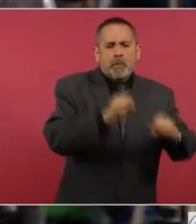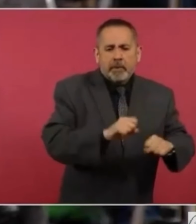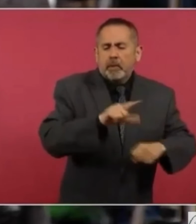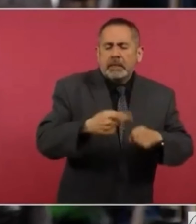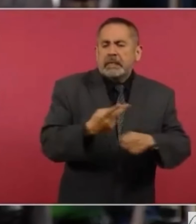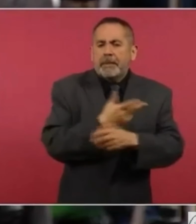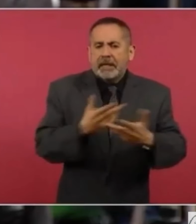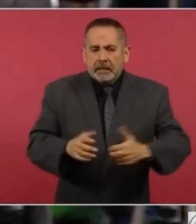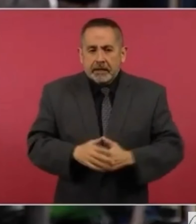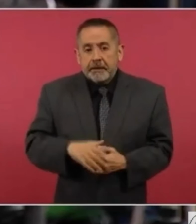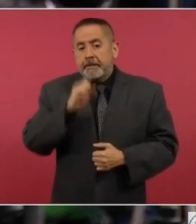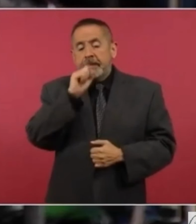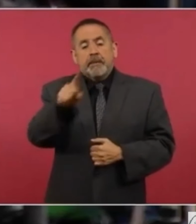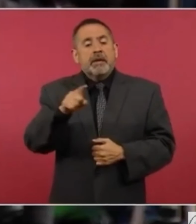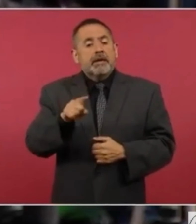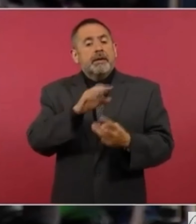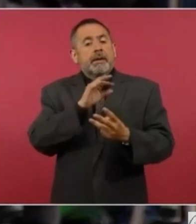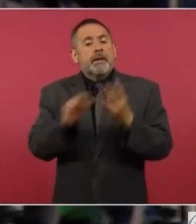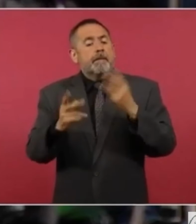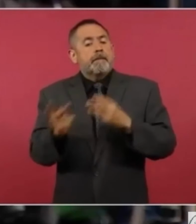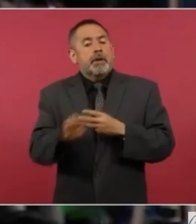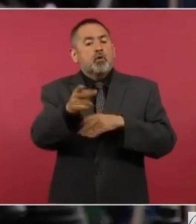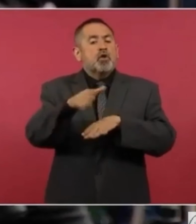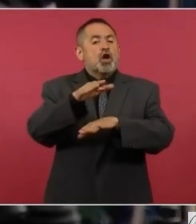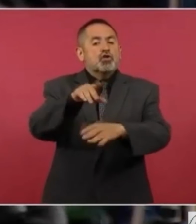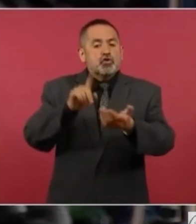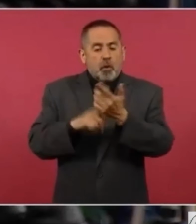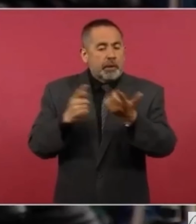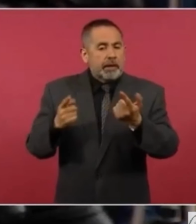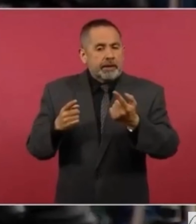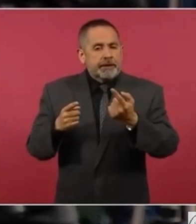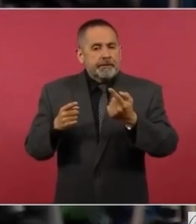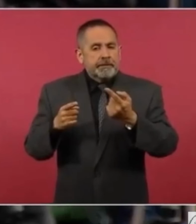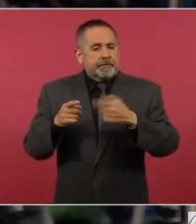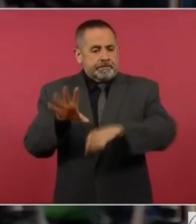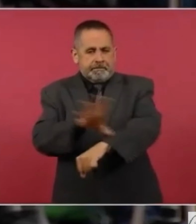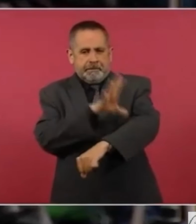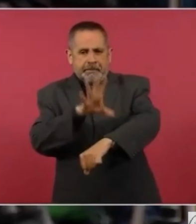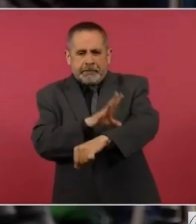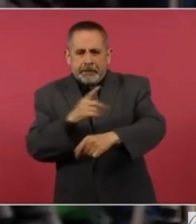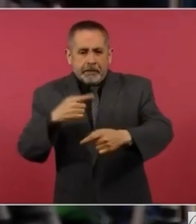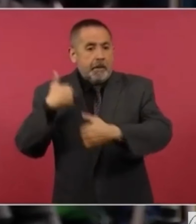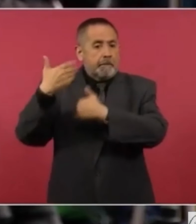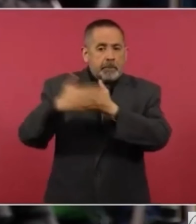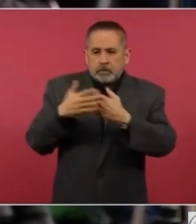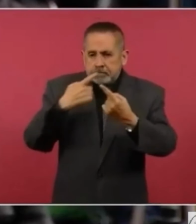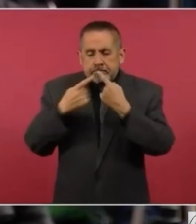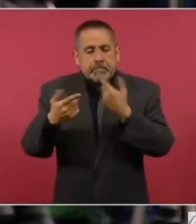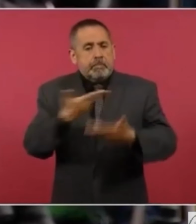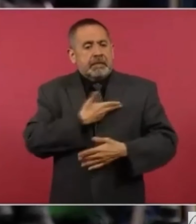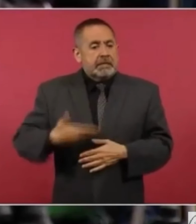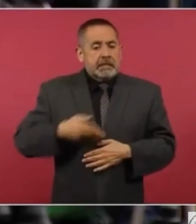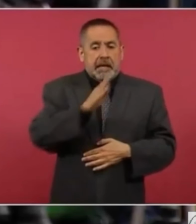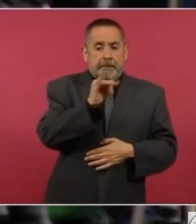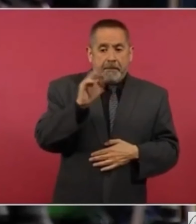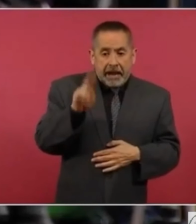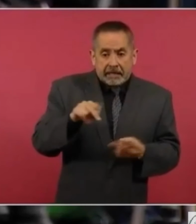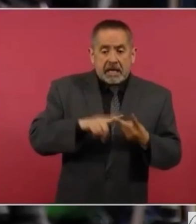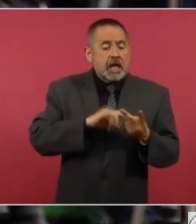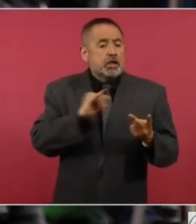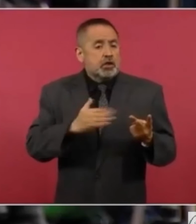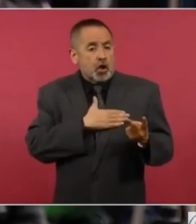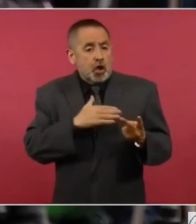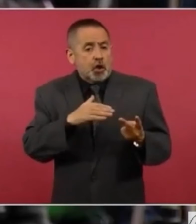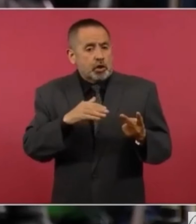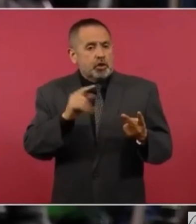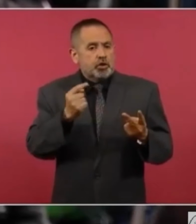preguntar también sobre el tema de las consultas en el sector energético, si el presidente Biden, el primer ministro